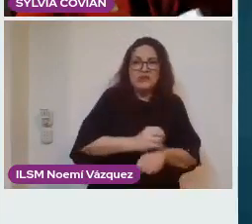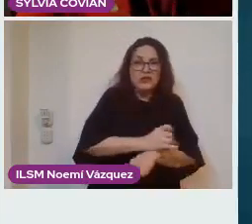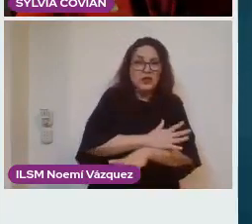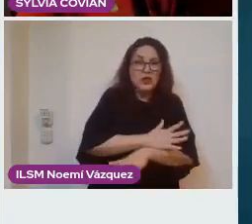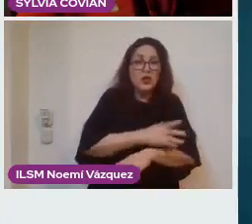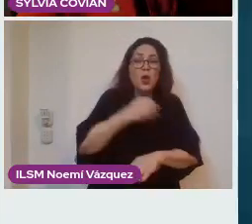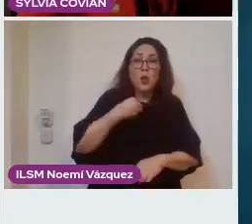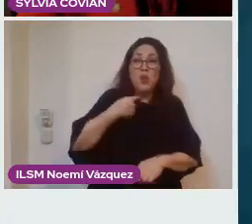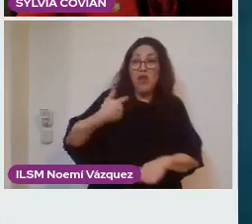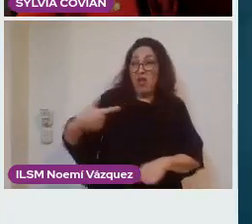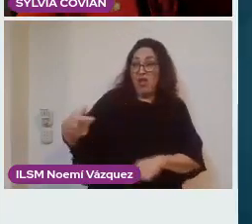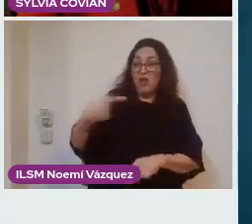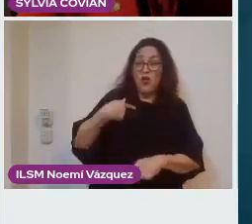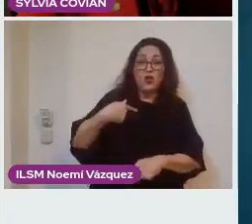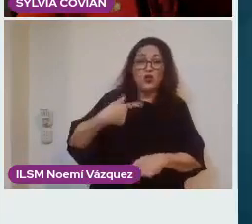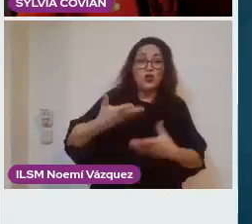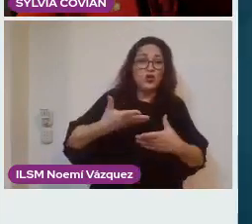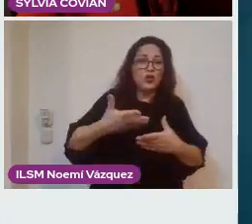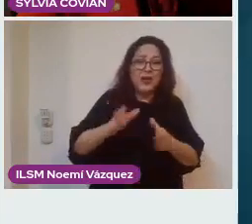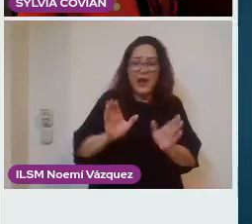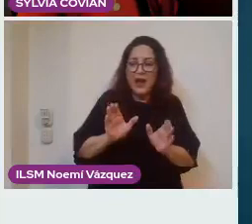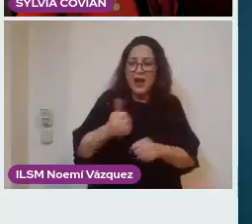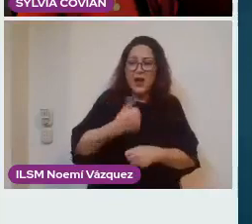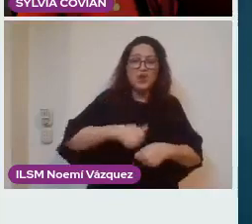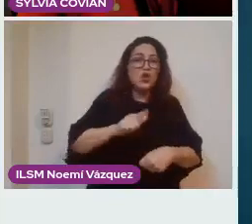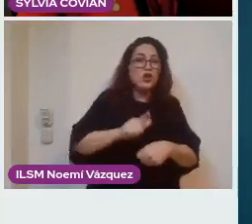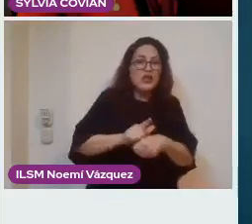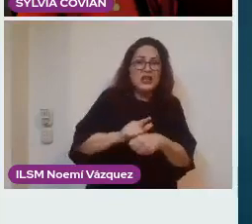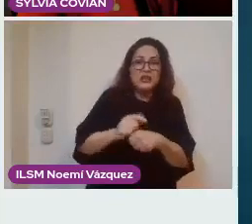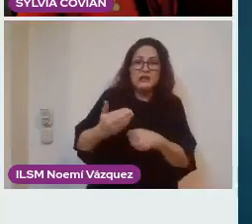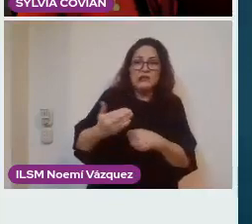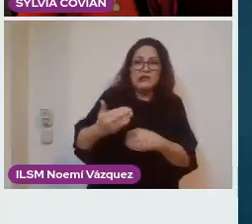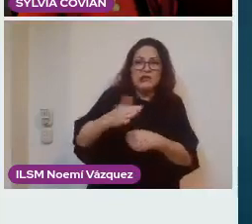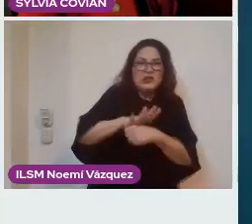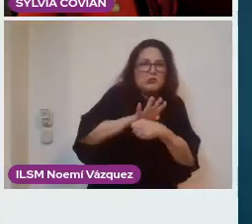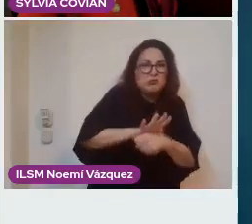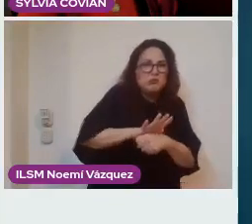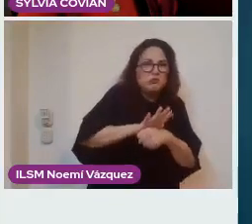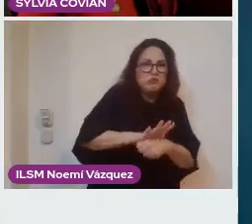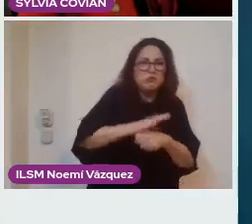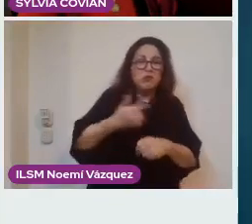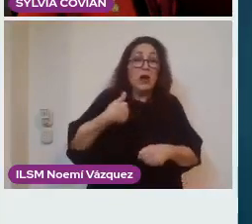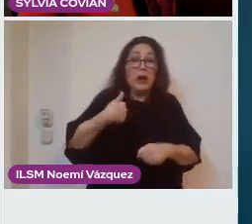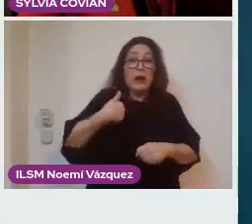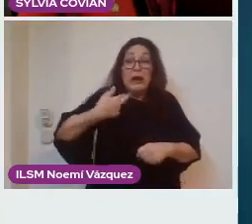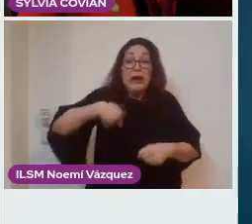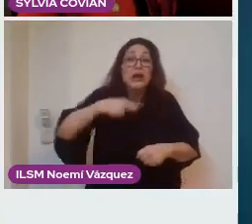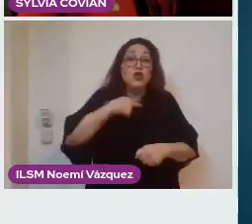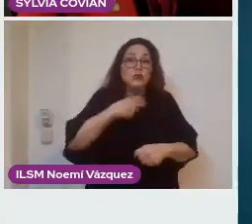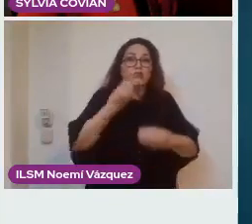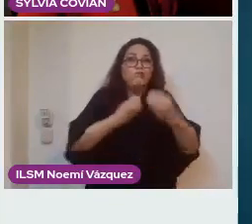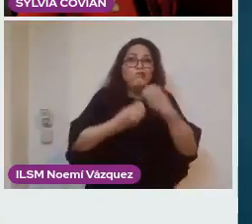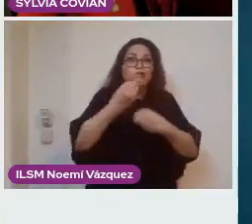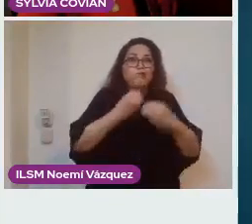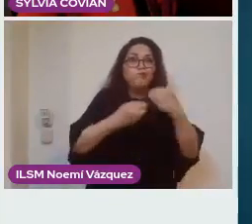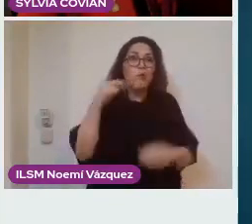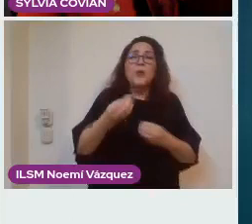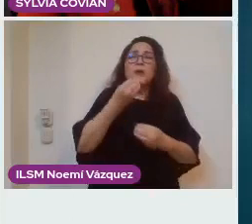Absolutamente, me encanta la reflexión porque ¿qué tanto nos dicen desde que somos pequeños? Come más, tienes que